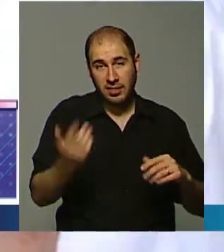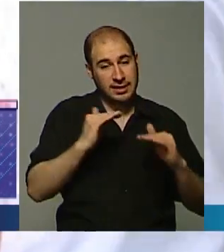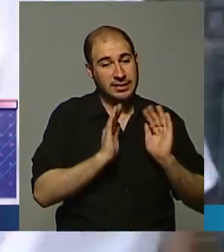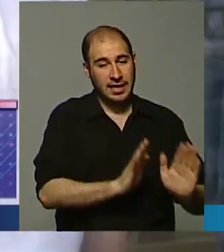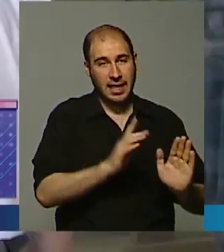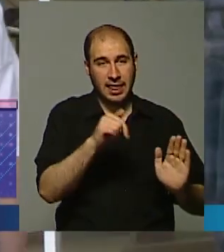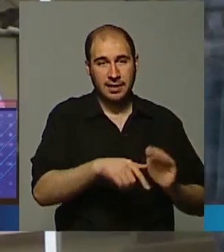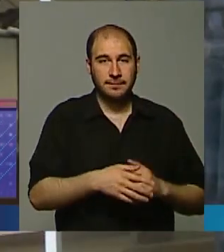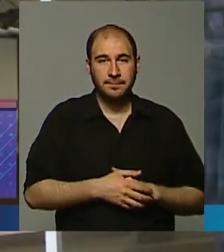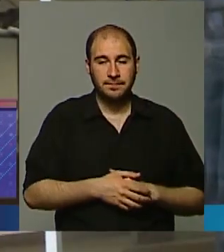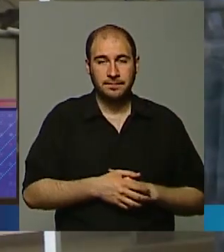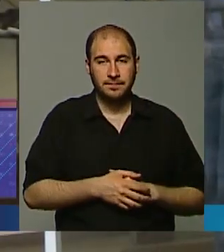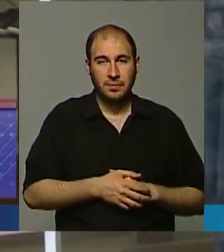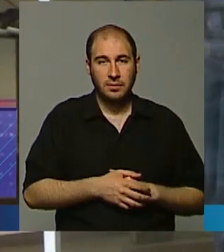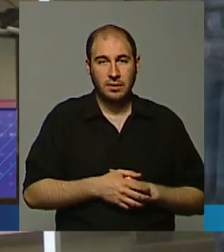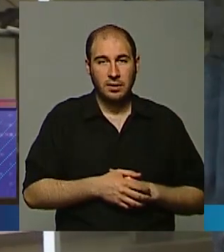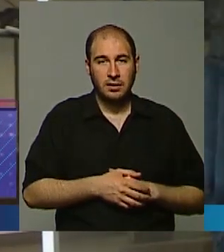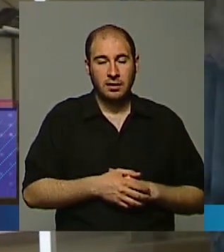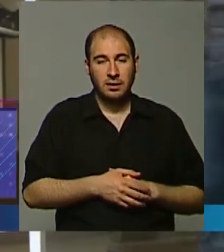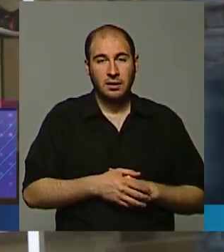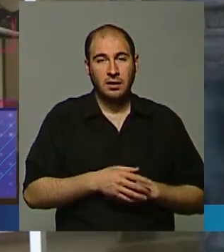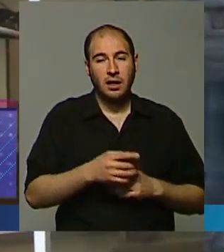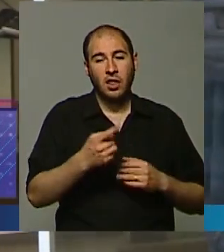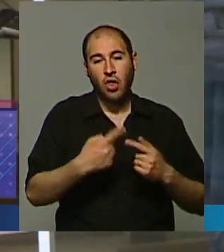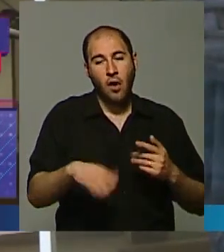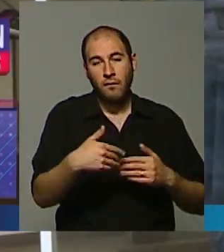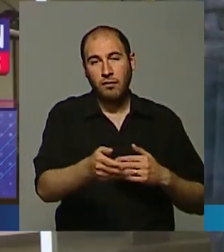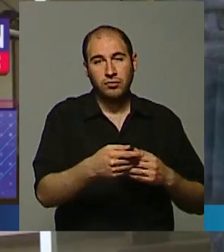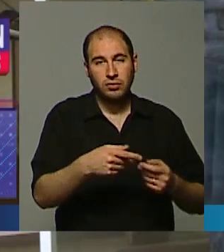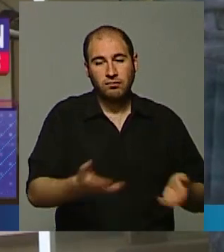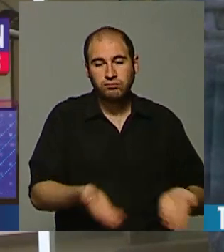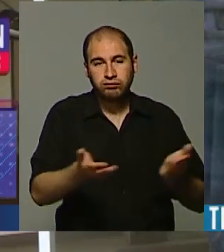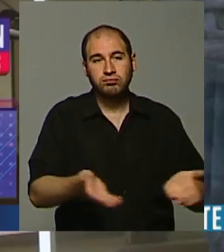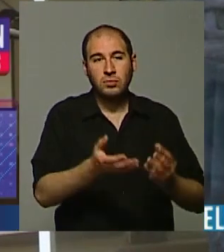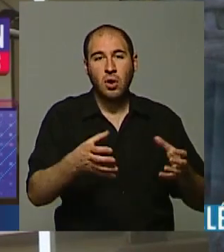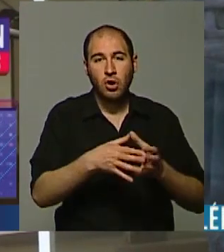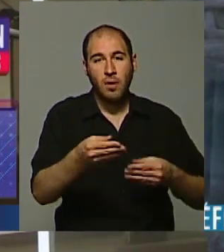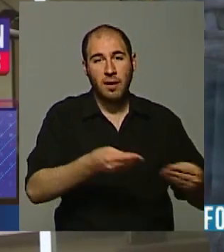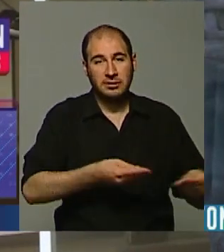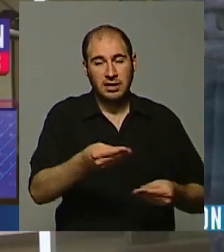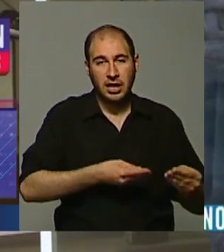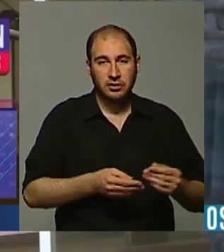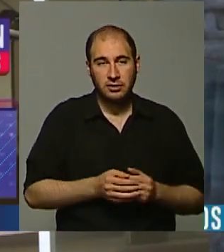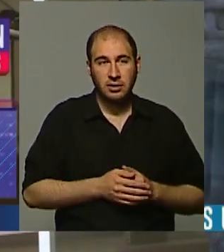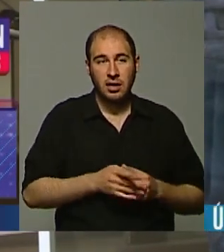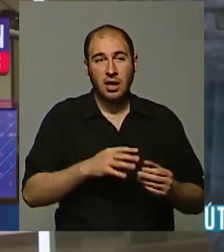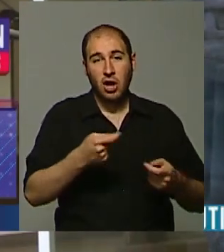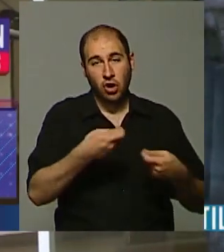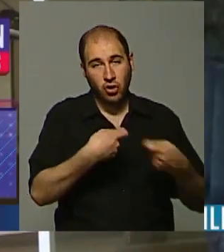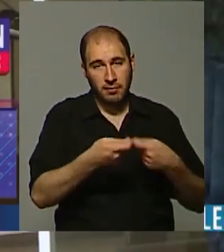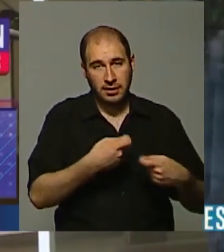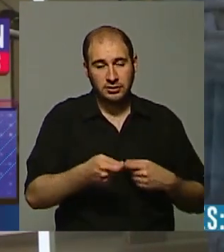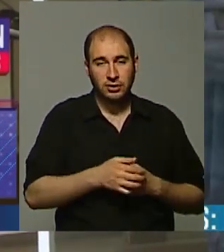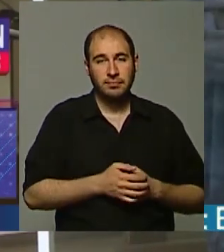anterior y que todo lo que venga para la reactivación del sector empresarial y en especial del comercio,